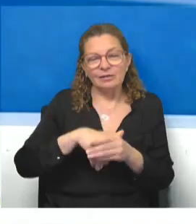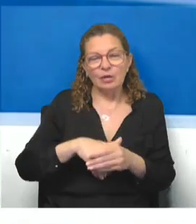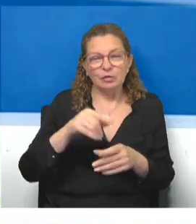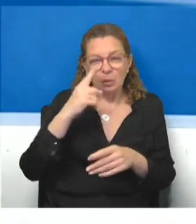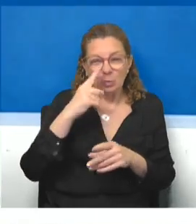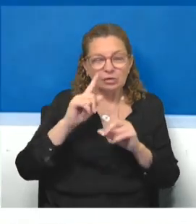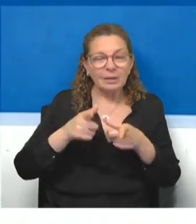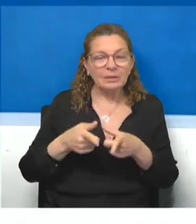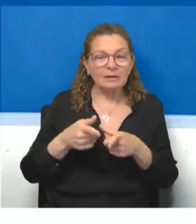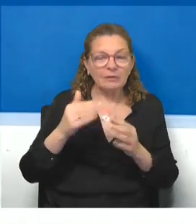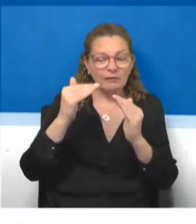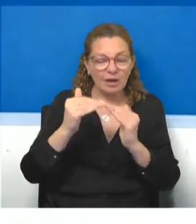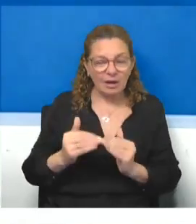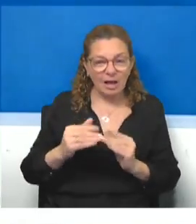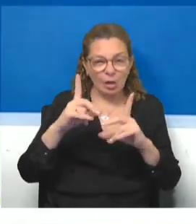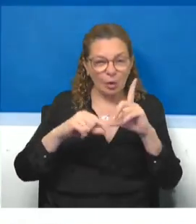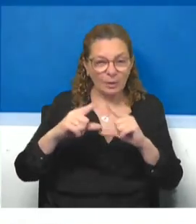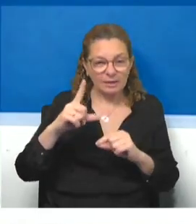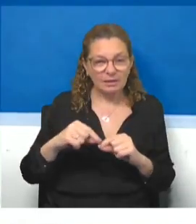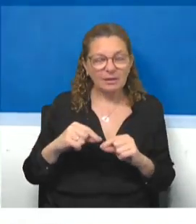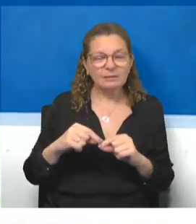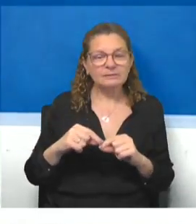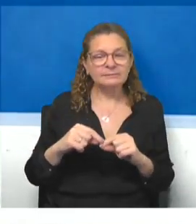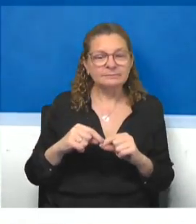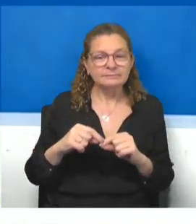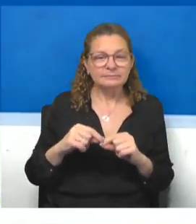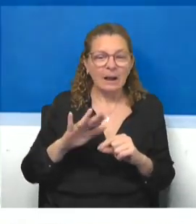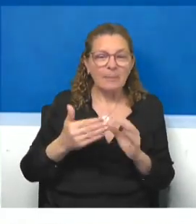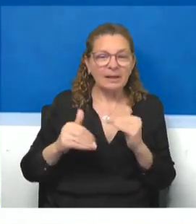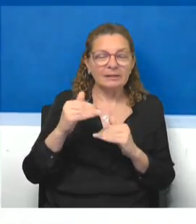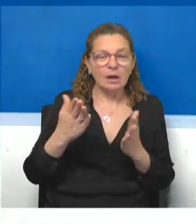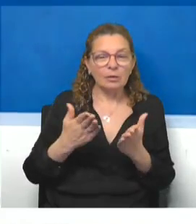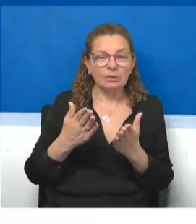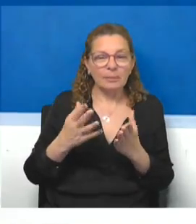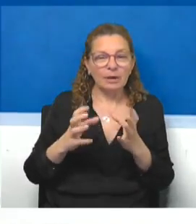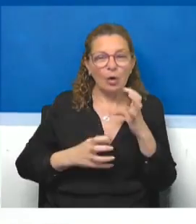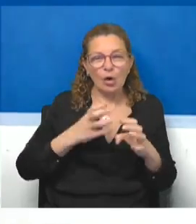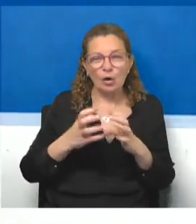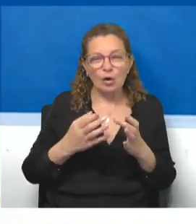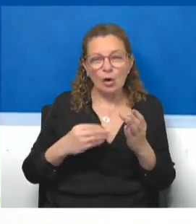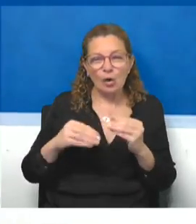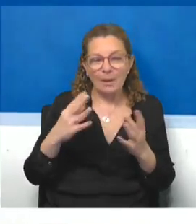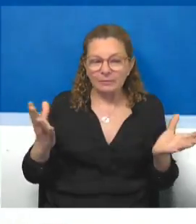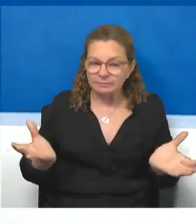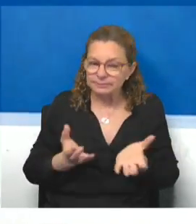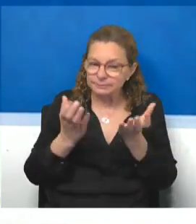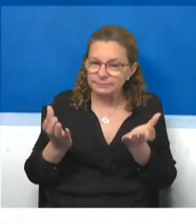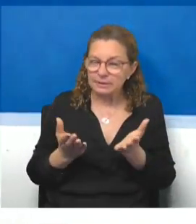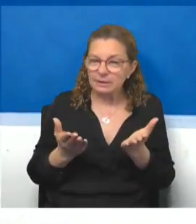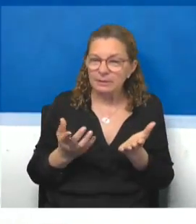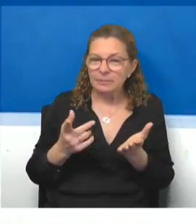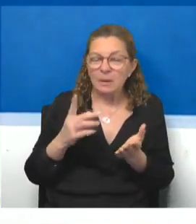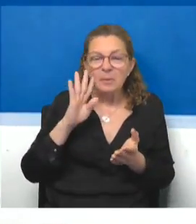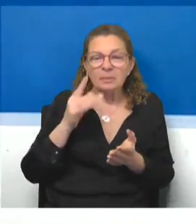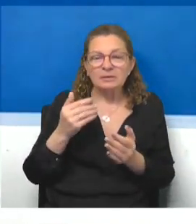había también había bajado en las encuestas capaz que ahora se le da un poco más de color o más efervescencia me parece que